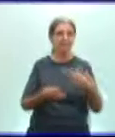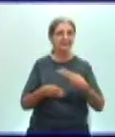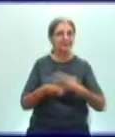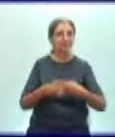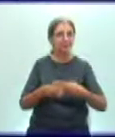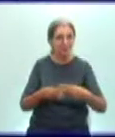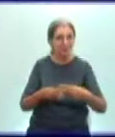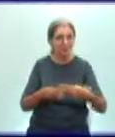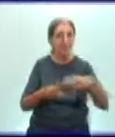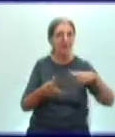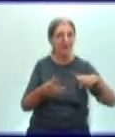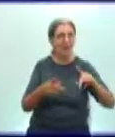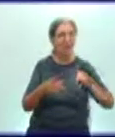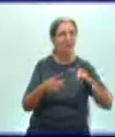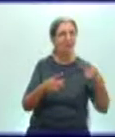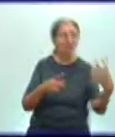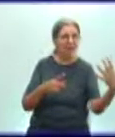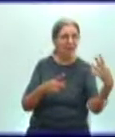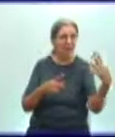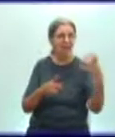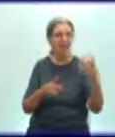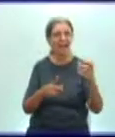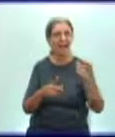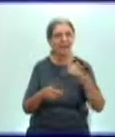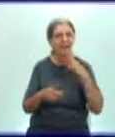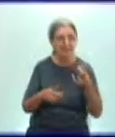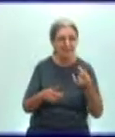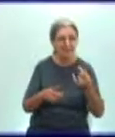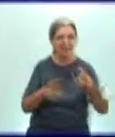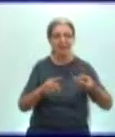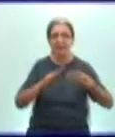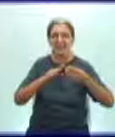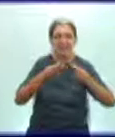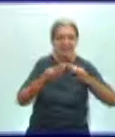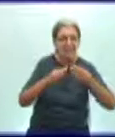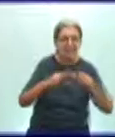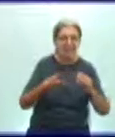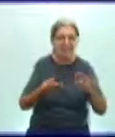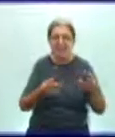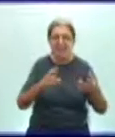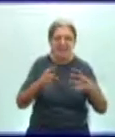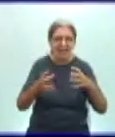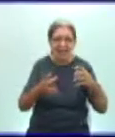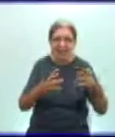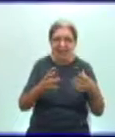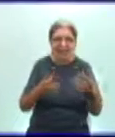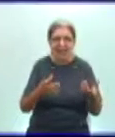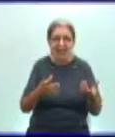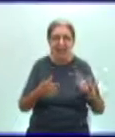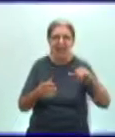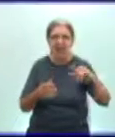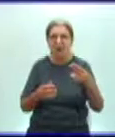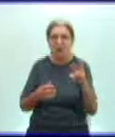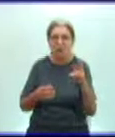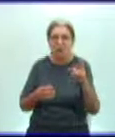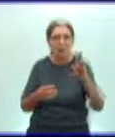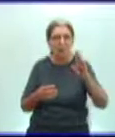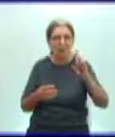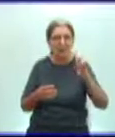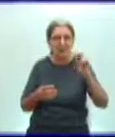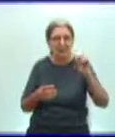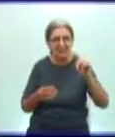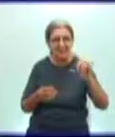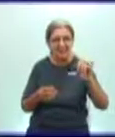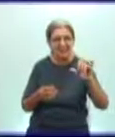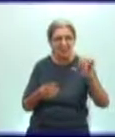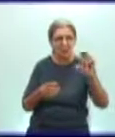muerte, cuáles son los conflictos que tienen a estos personajes, a Juvencio Nava, a don Lupe